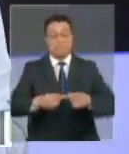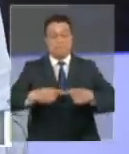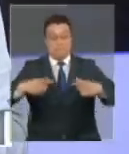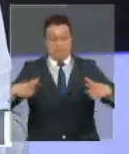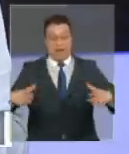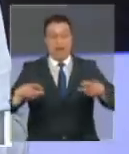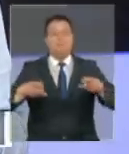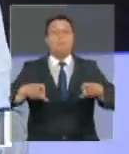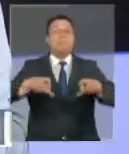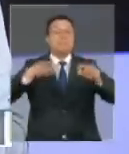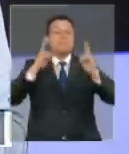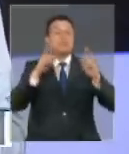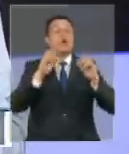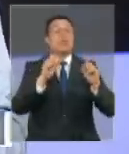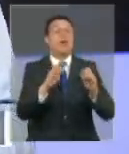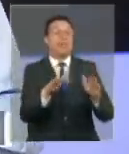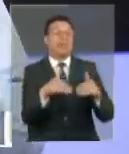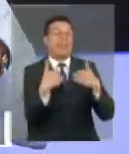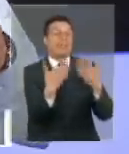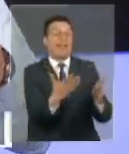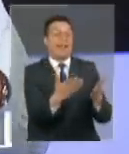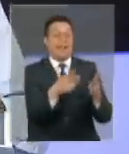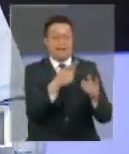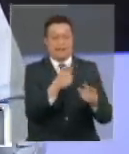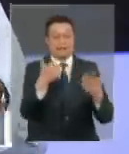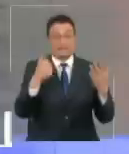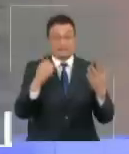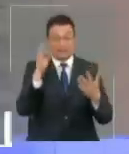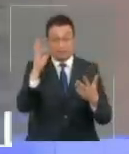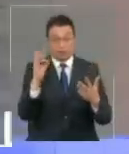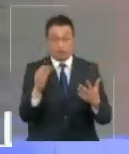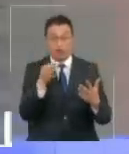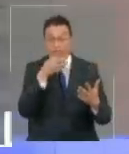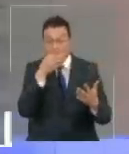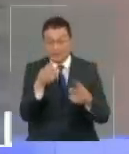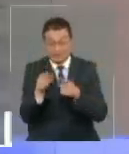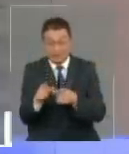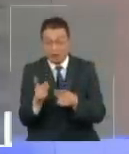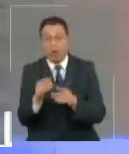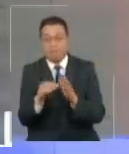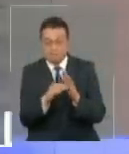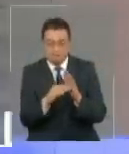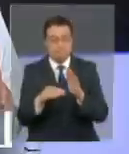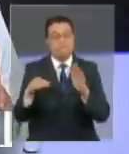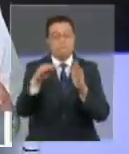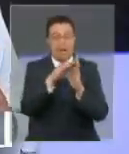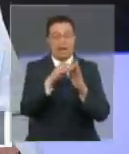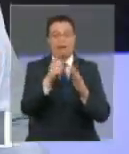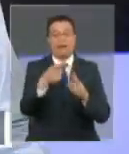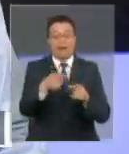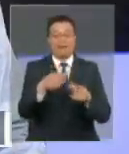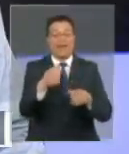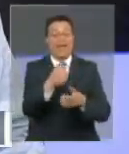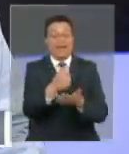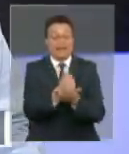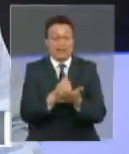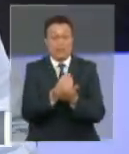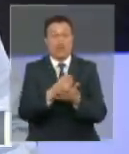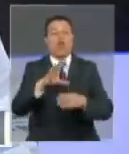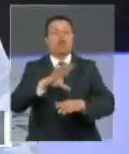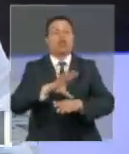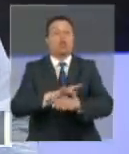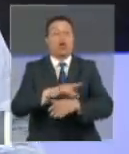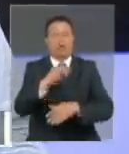la posibilidad de entrega no solamente al 60% que establece el MINSAL, sino lo vamos a hacer crecer en aquellos medicamentos que los